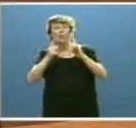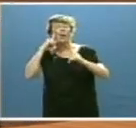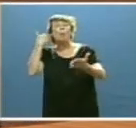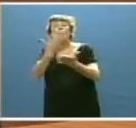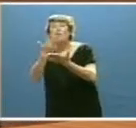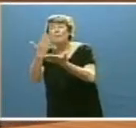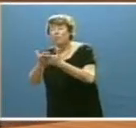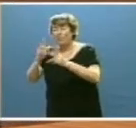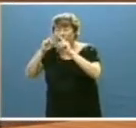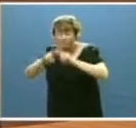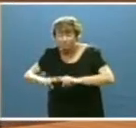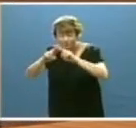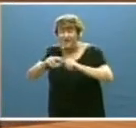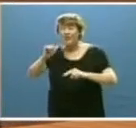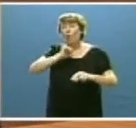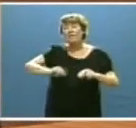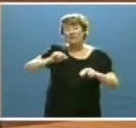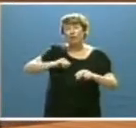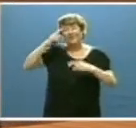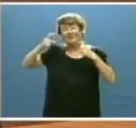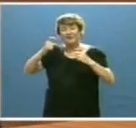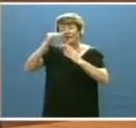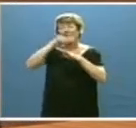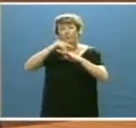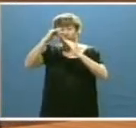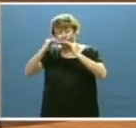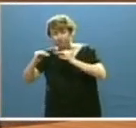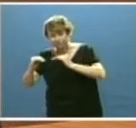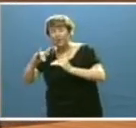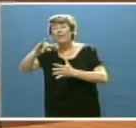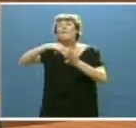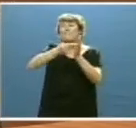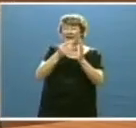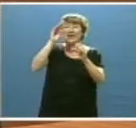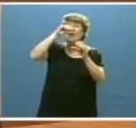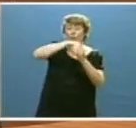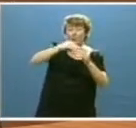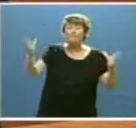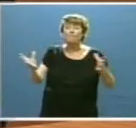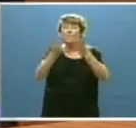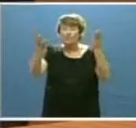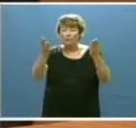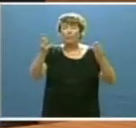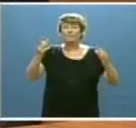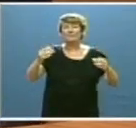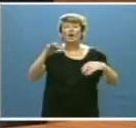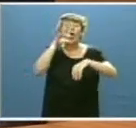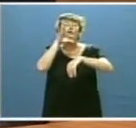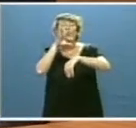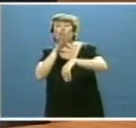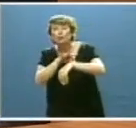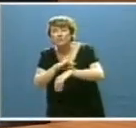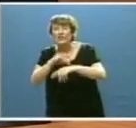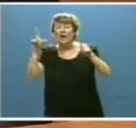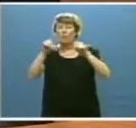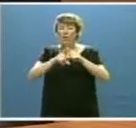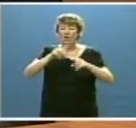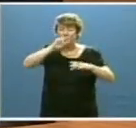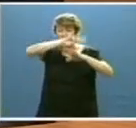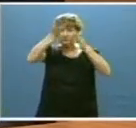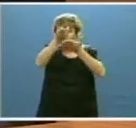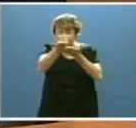y en intervenciones quirúrgicas dichos planes incluirán la potenciación de las consultas de alta resolución y de las